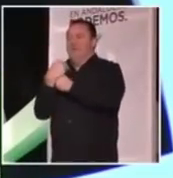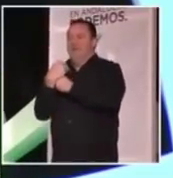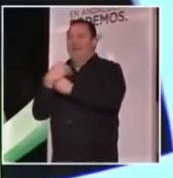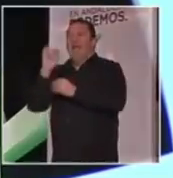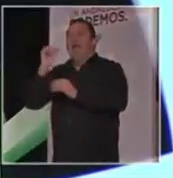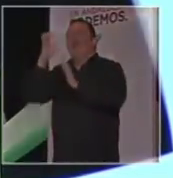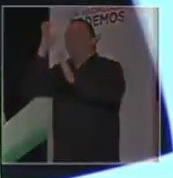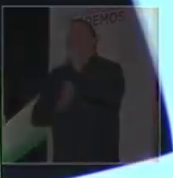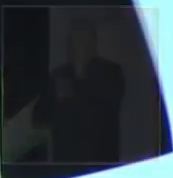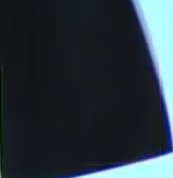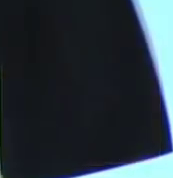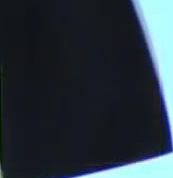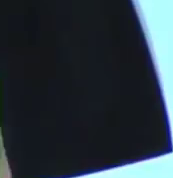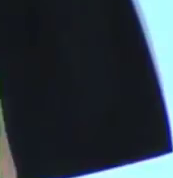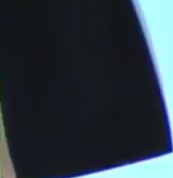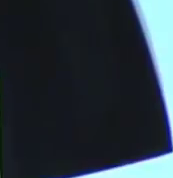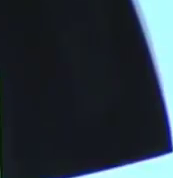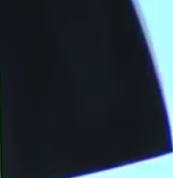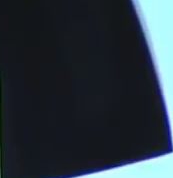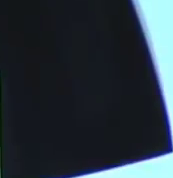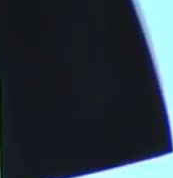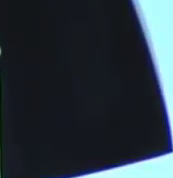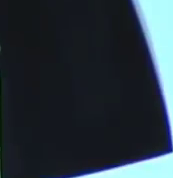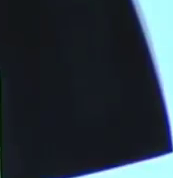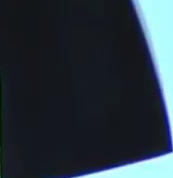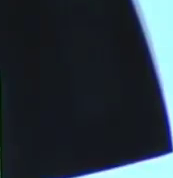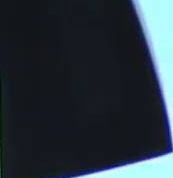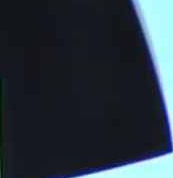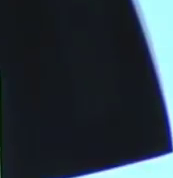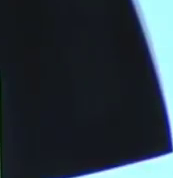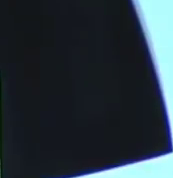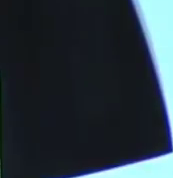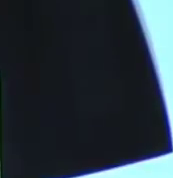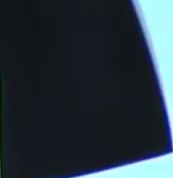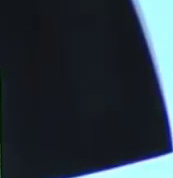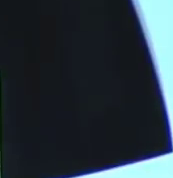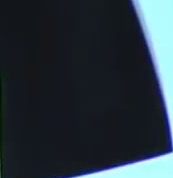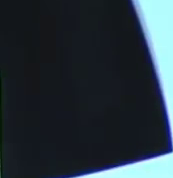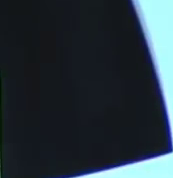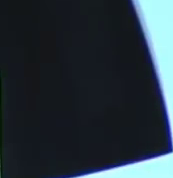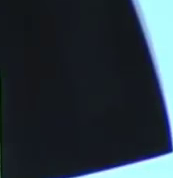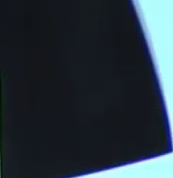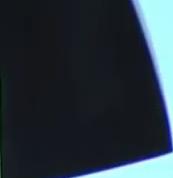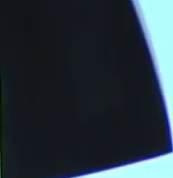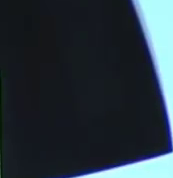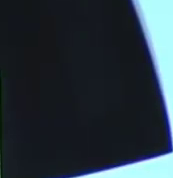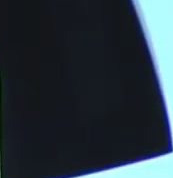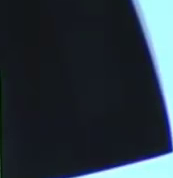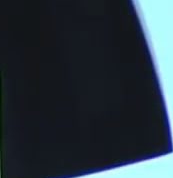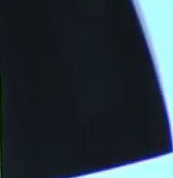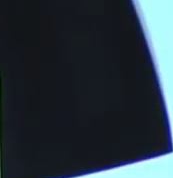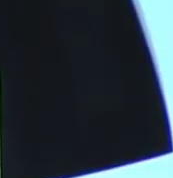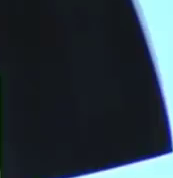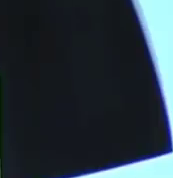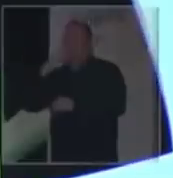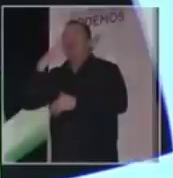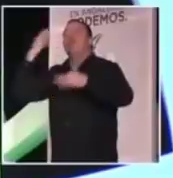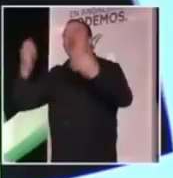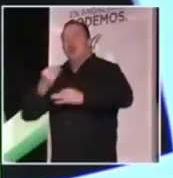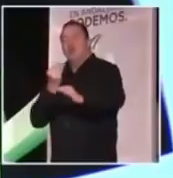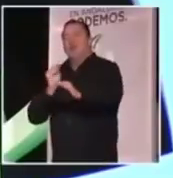tasas universitarias. Logramos impulsar que por fin las escuelas infantiles de 0 a 3 años sean una